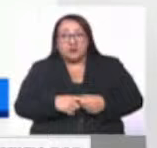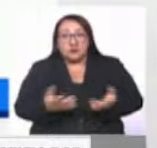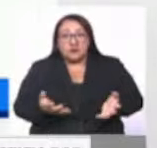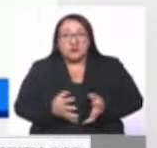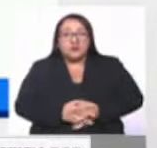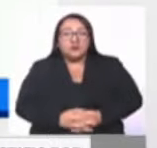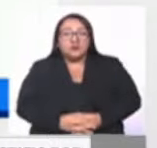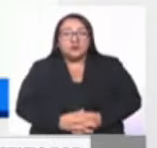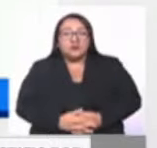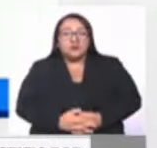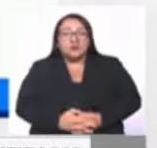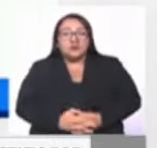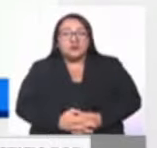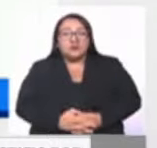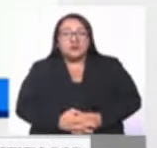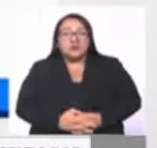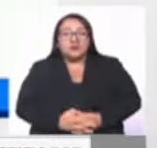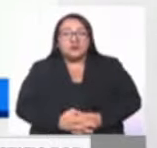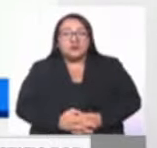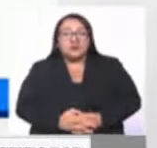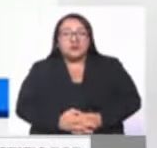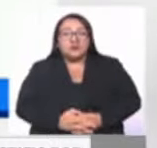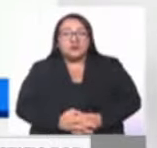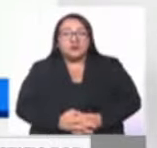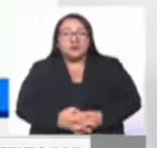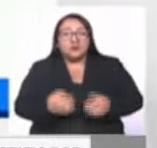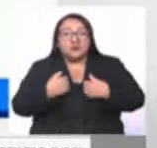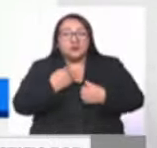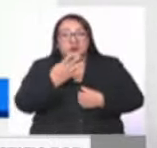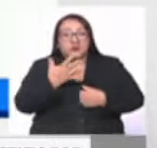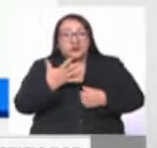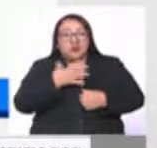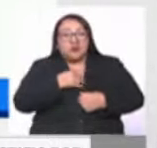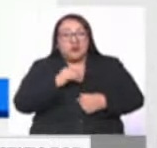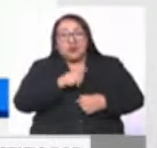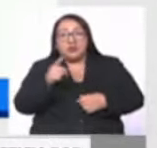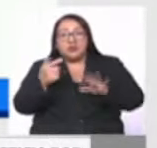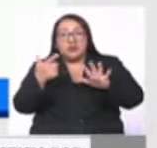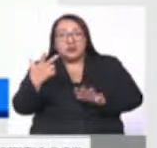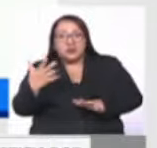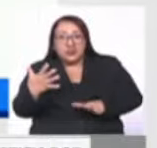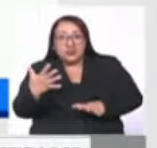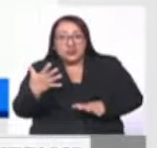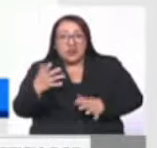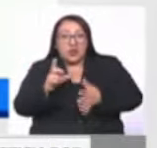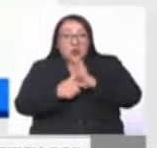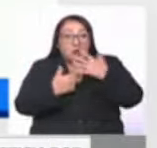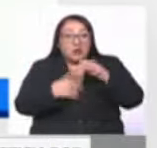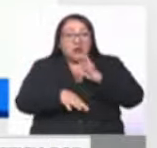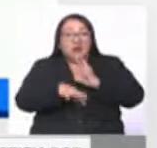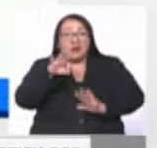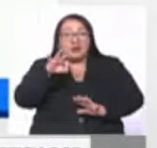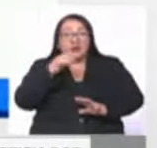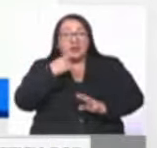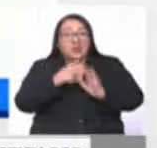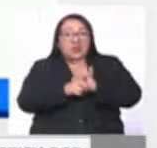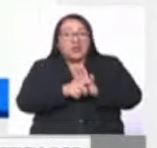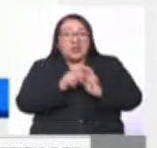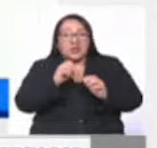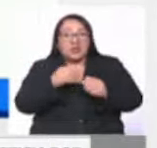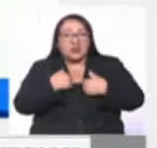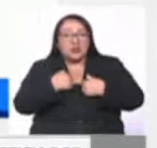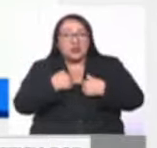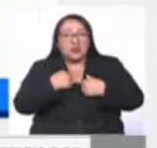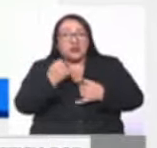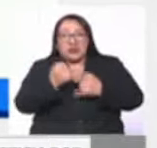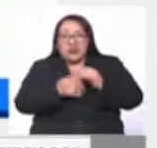es tener entre 45 años y 75 y una vez electa pues la ley no dice que tiene usted que